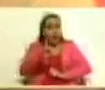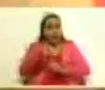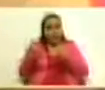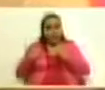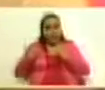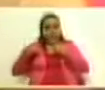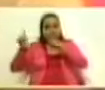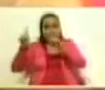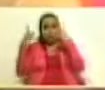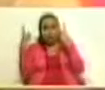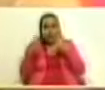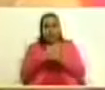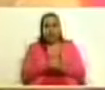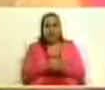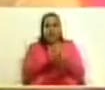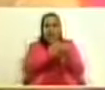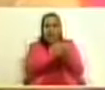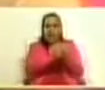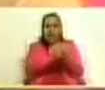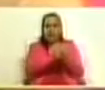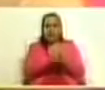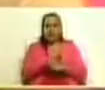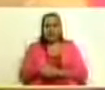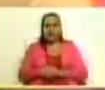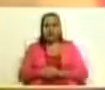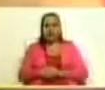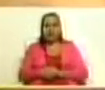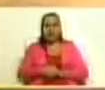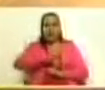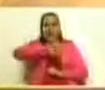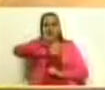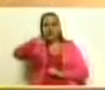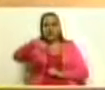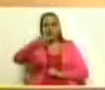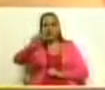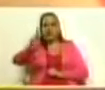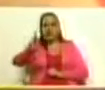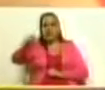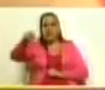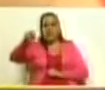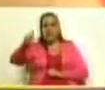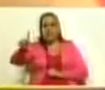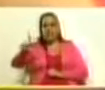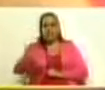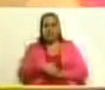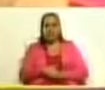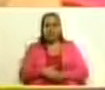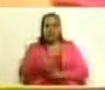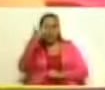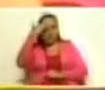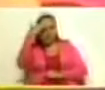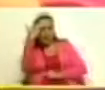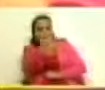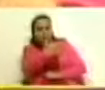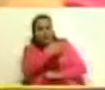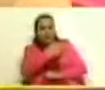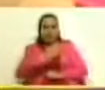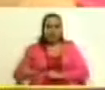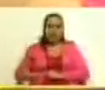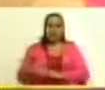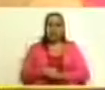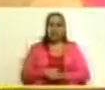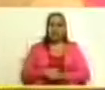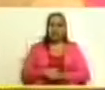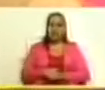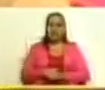Guaira. Es el compañero Jornel Antonio Beliz Peña. Por acá, presidente, saludos. Saludos,